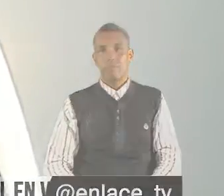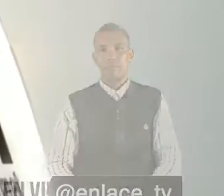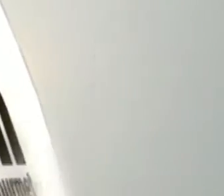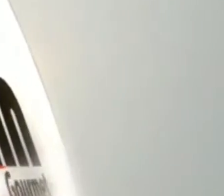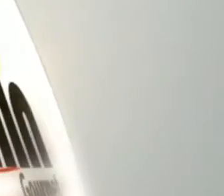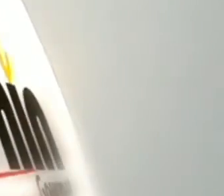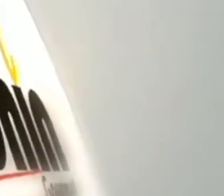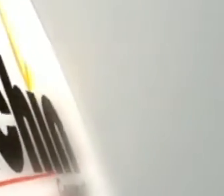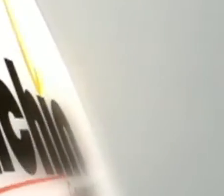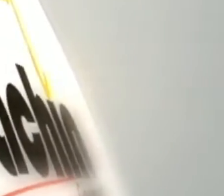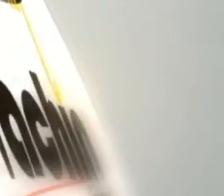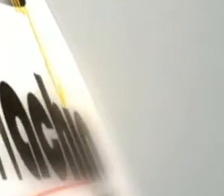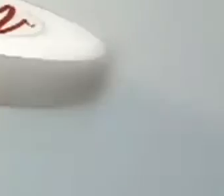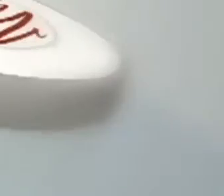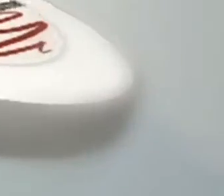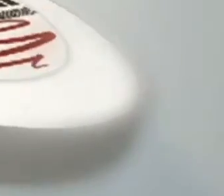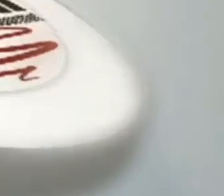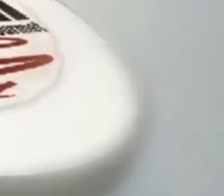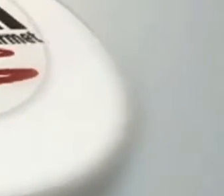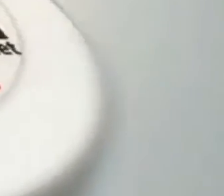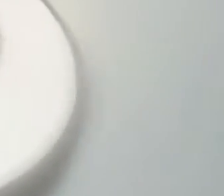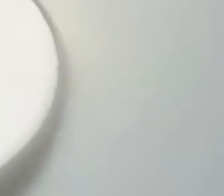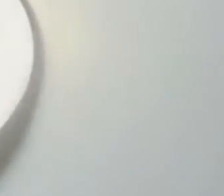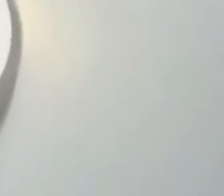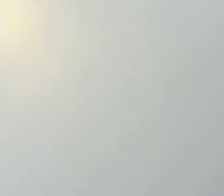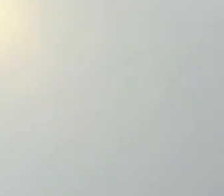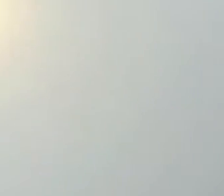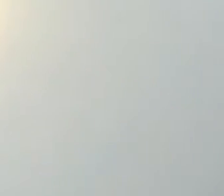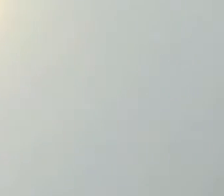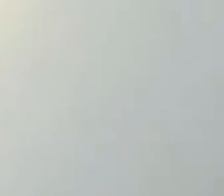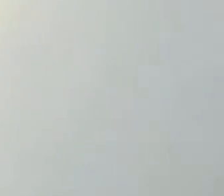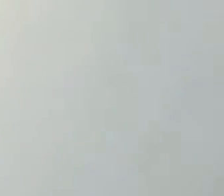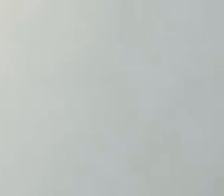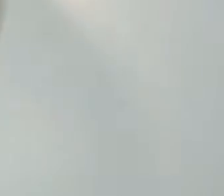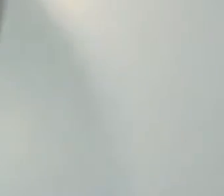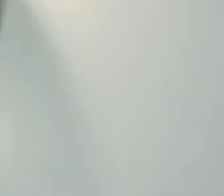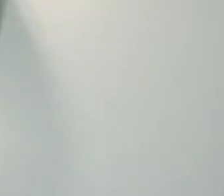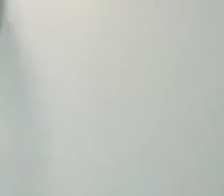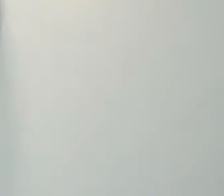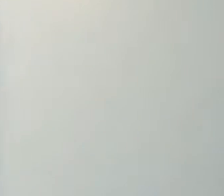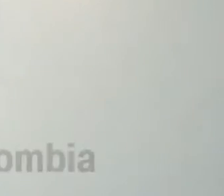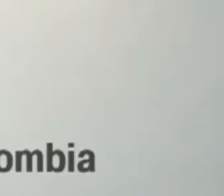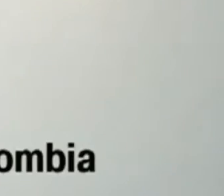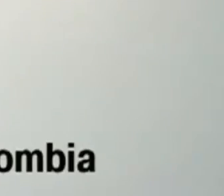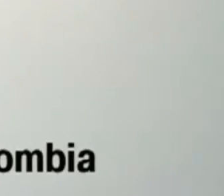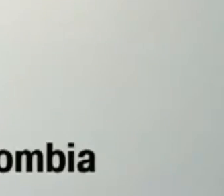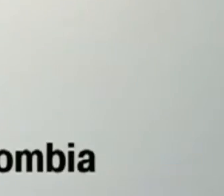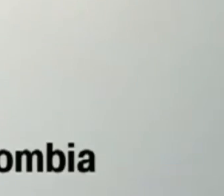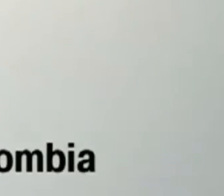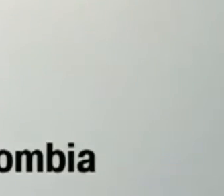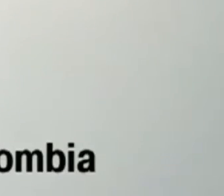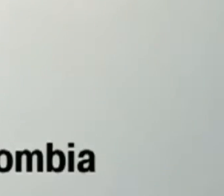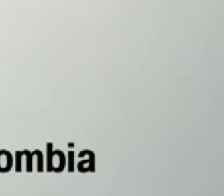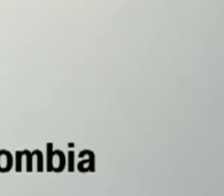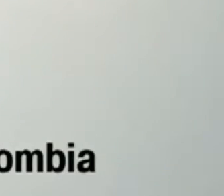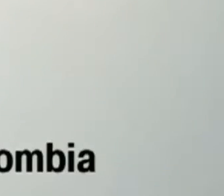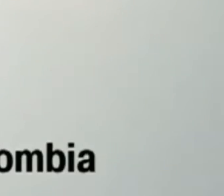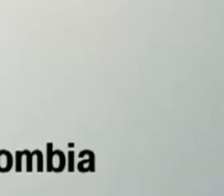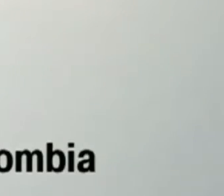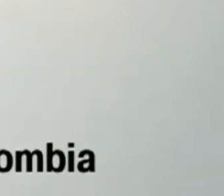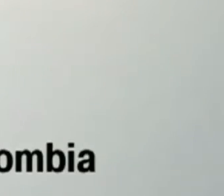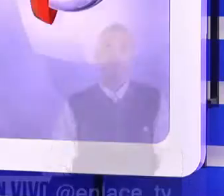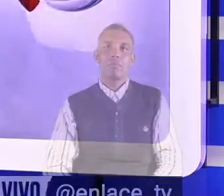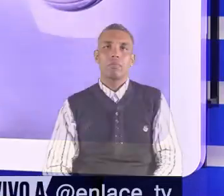Hasta aquí los deportes, con el patrocinio de Restaurante El Machín Gourmet, ahora en su nueva sede en el barrio Colombia.